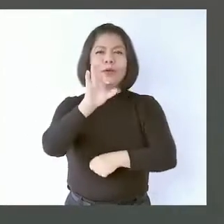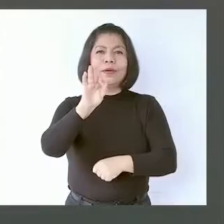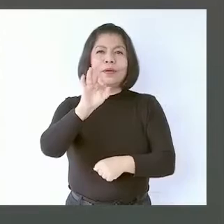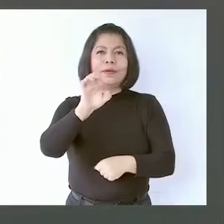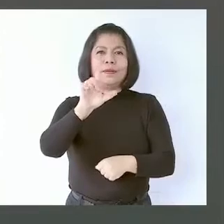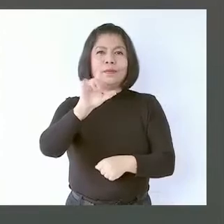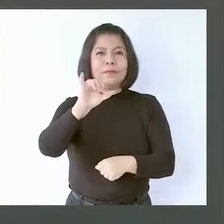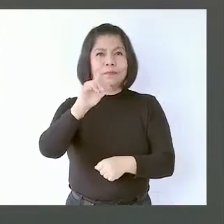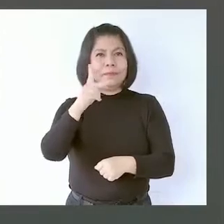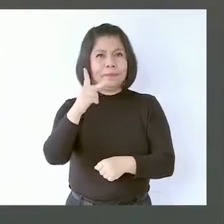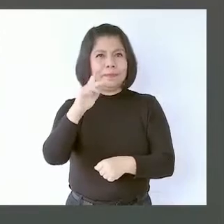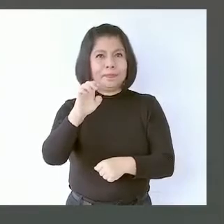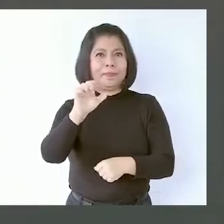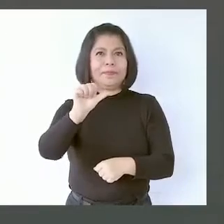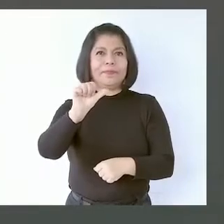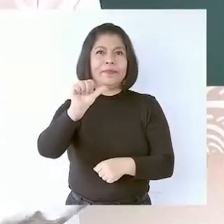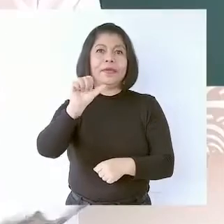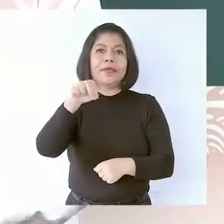aérea de Santa Lucía.